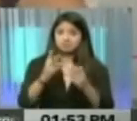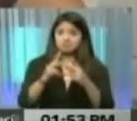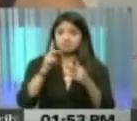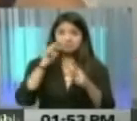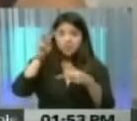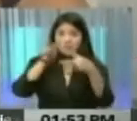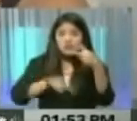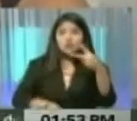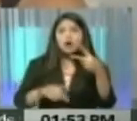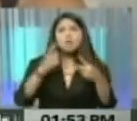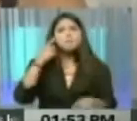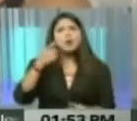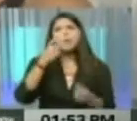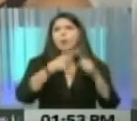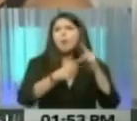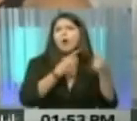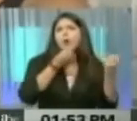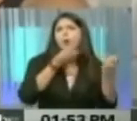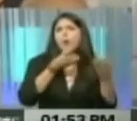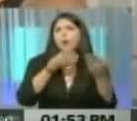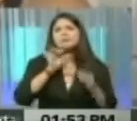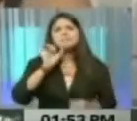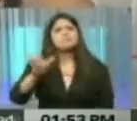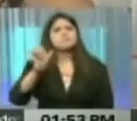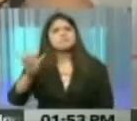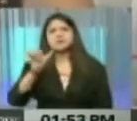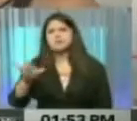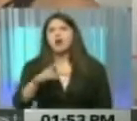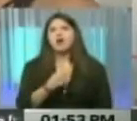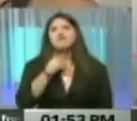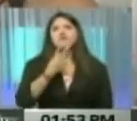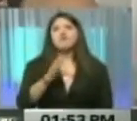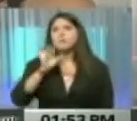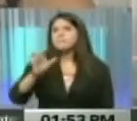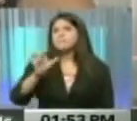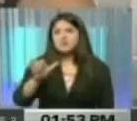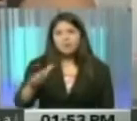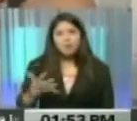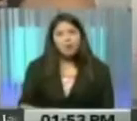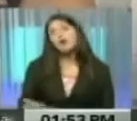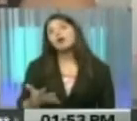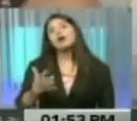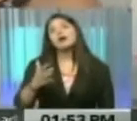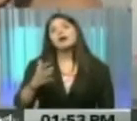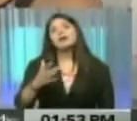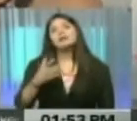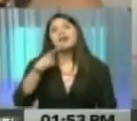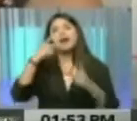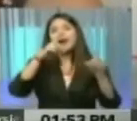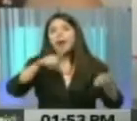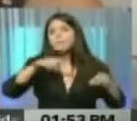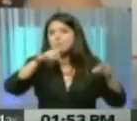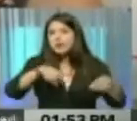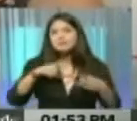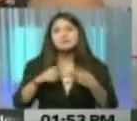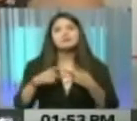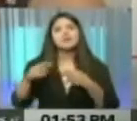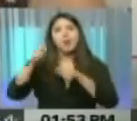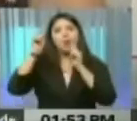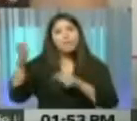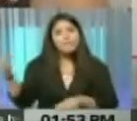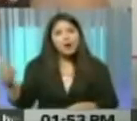hay mucho de lo que se cuenta, es la propia palabra, la propia voz, el propio verbo de la campesina, del pescador,